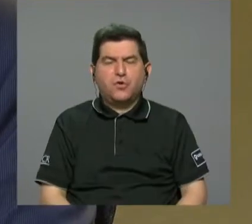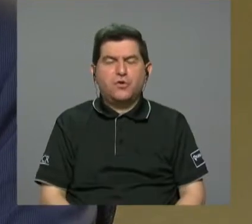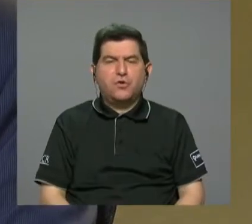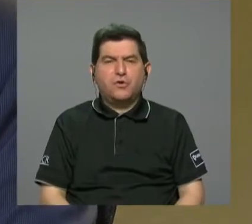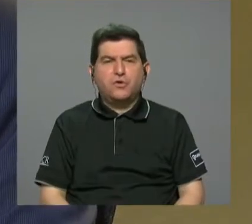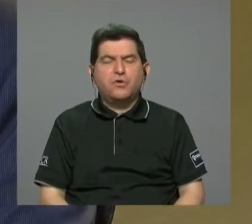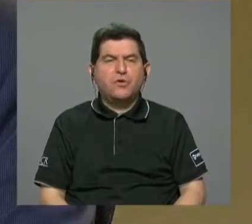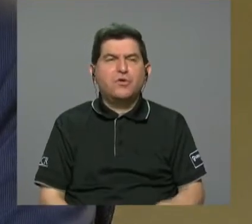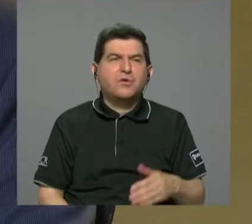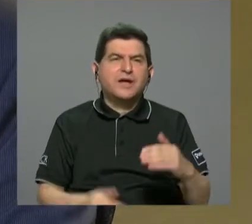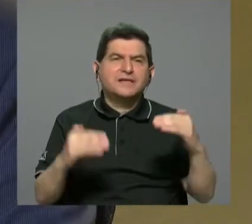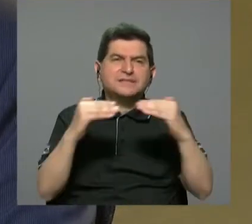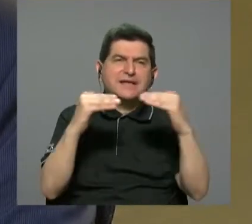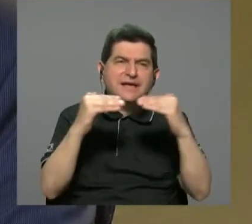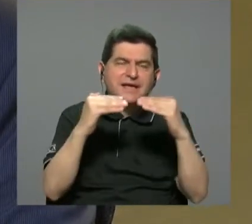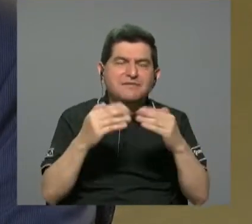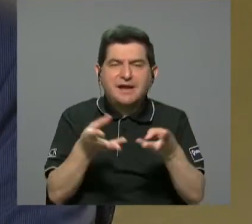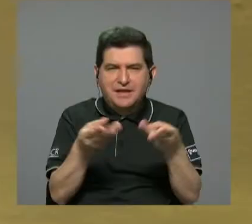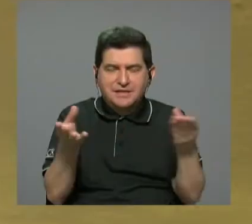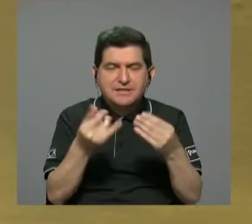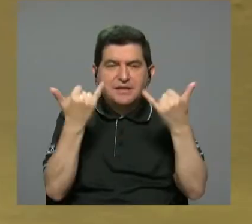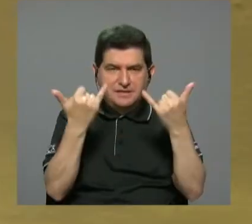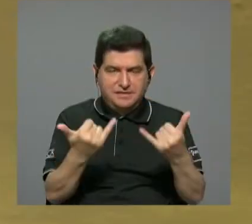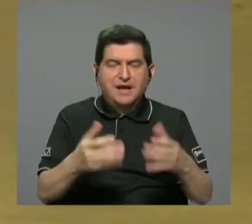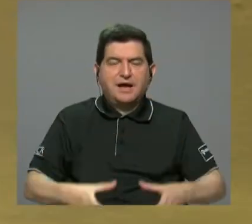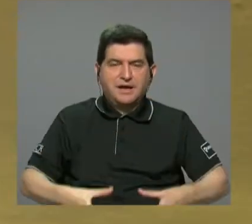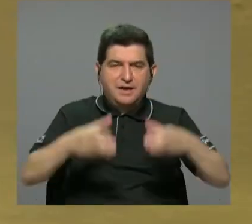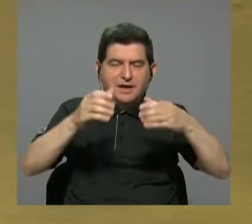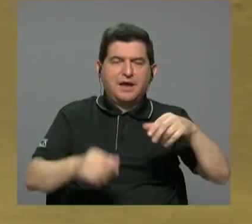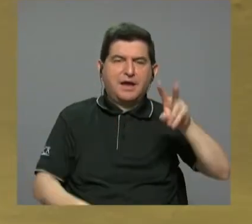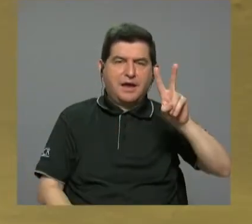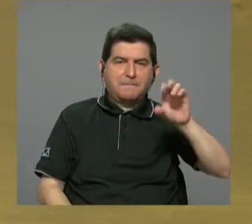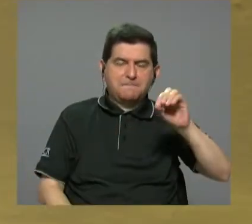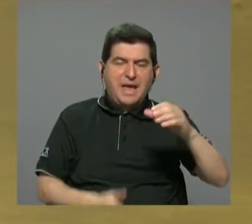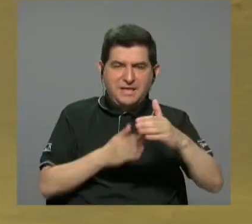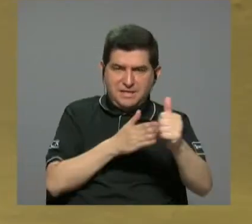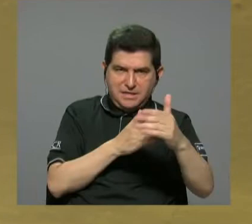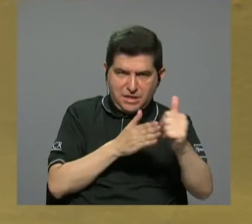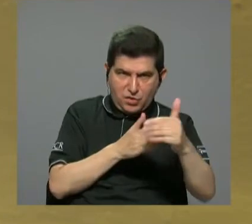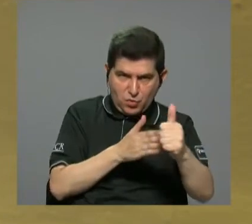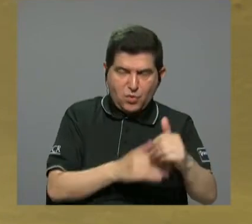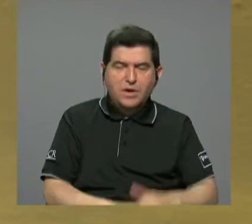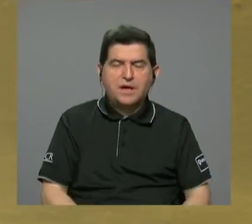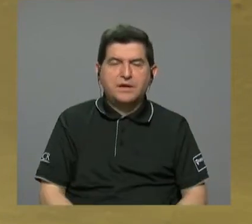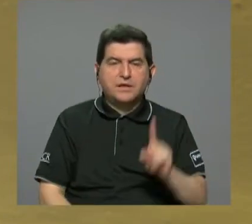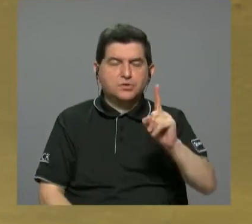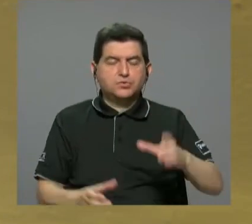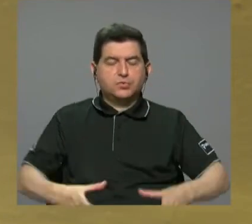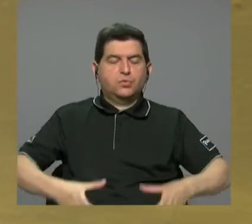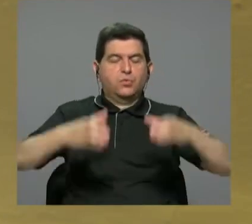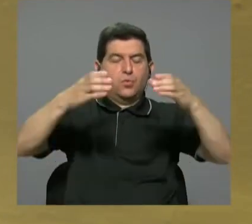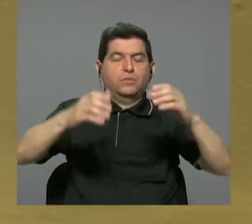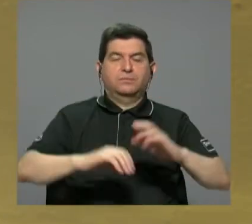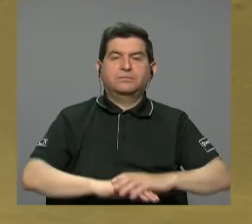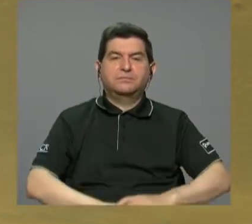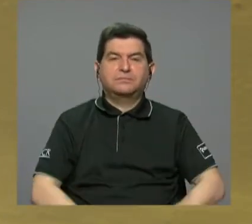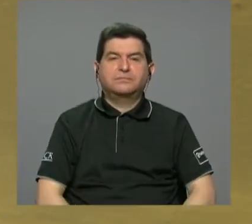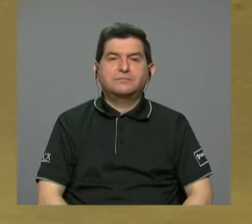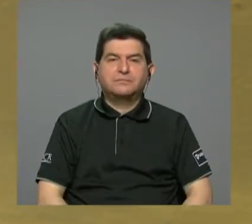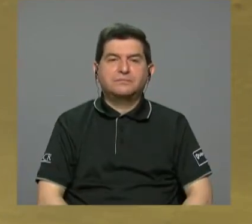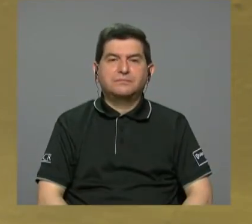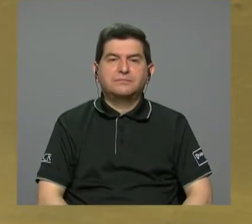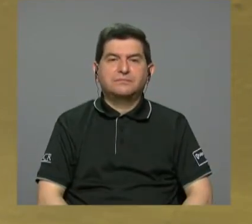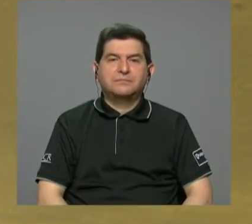productos petrolíferos, cuando el barril estaba a $20 por barril, valga la redundancia,